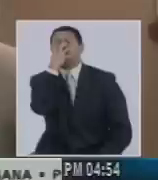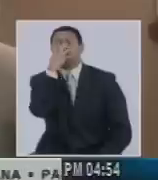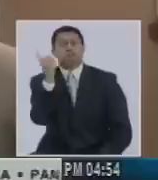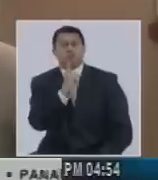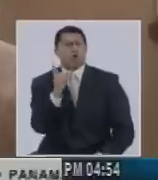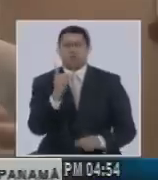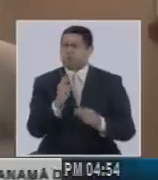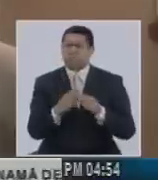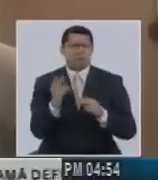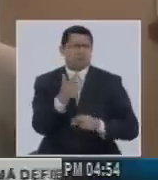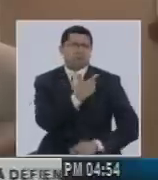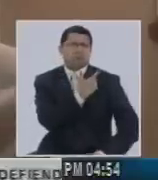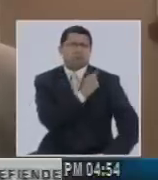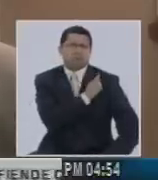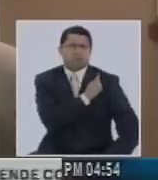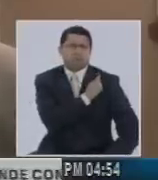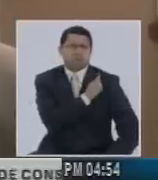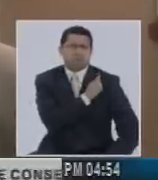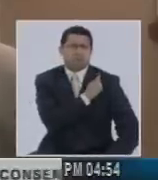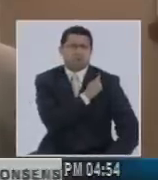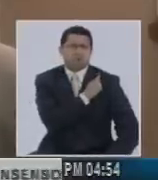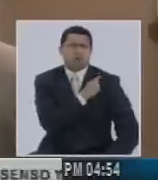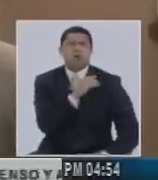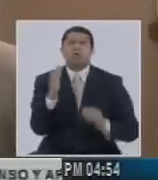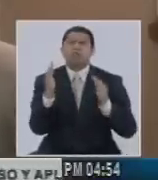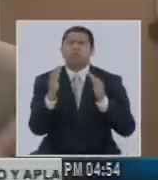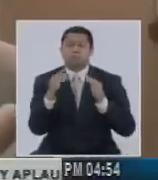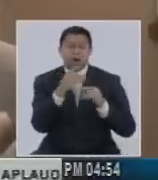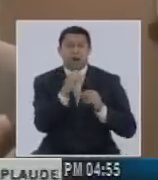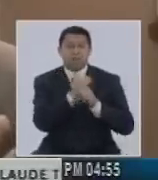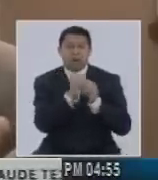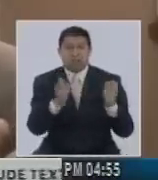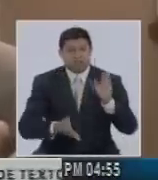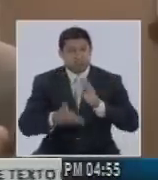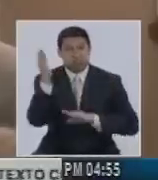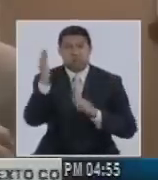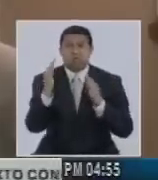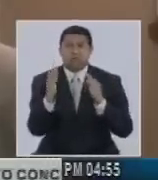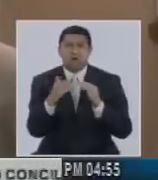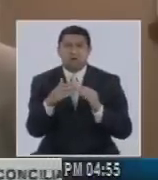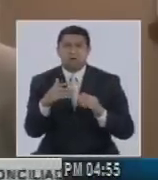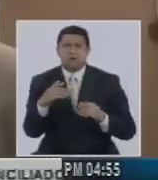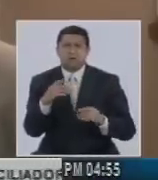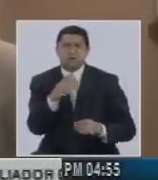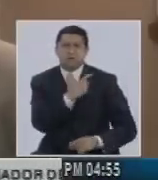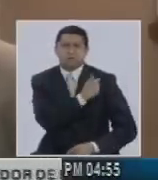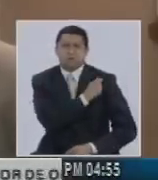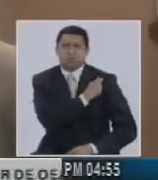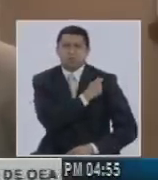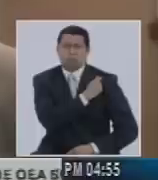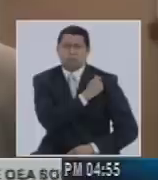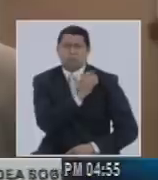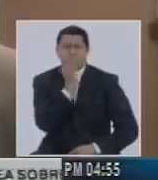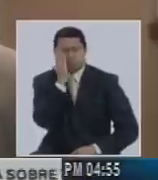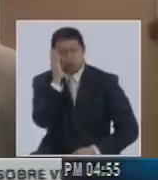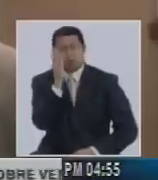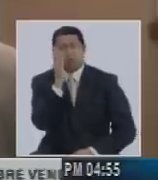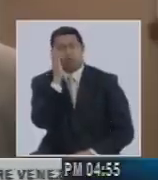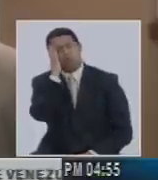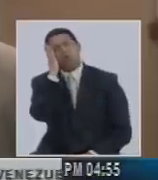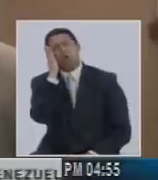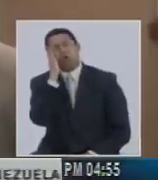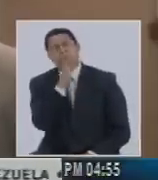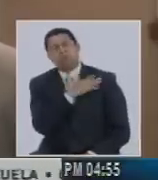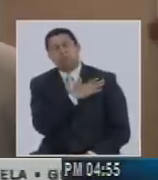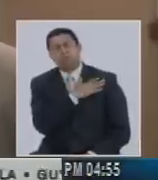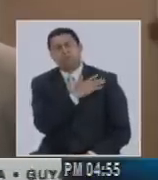riesgoso. Nosotros lo hacemos como lo hacemos ambulatorio, lo hacemos con un buen bloqueo y un sedante. O sea, el paciente está dormido,